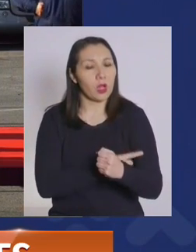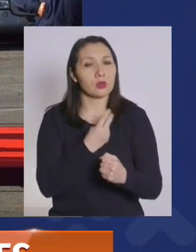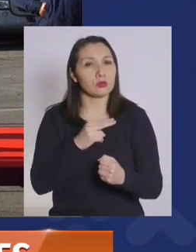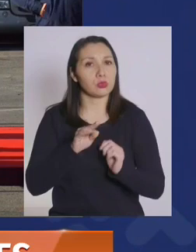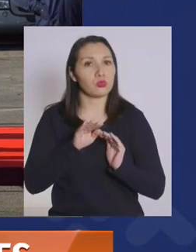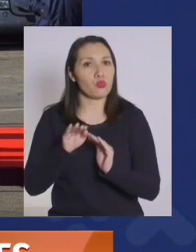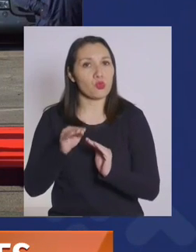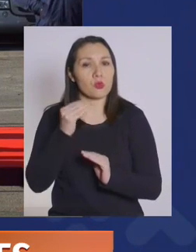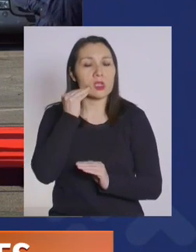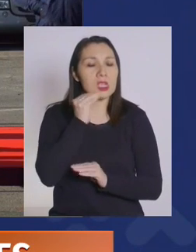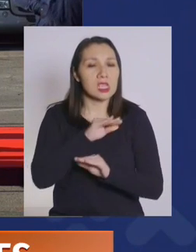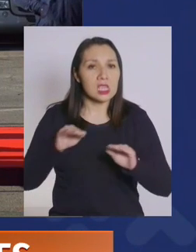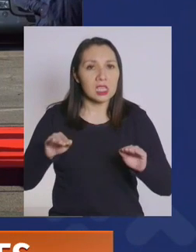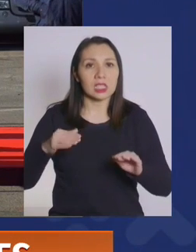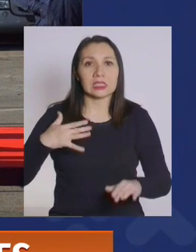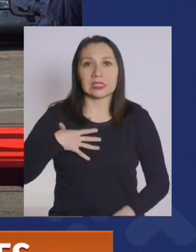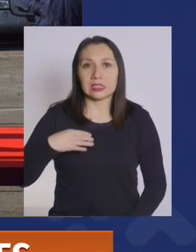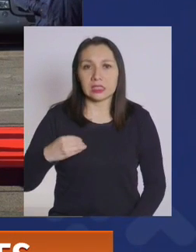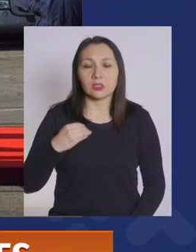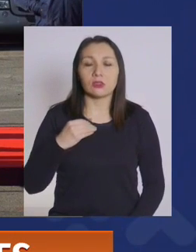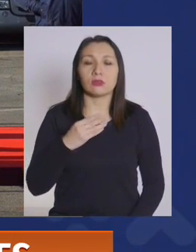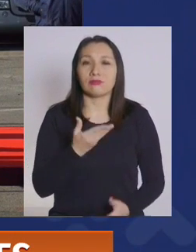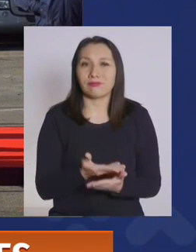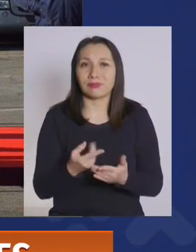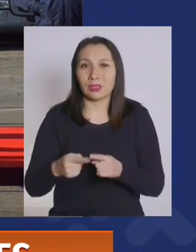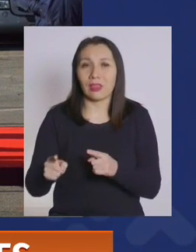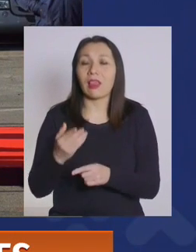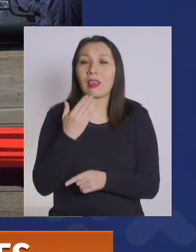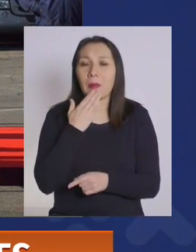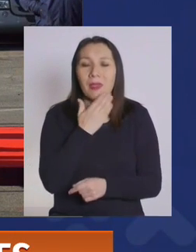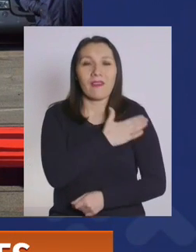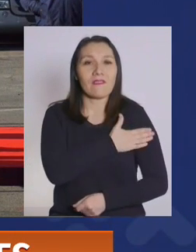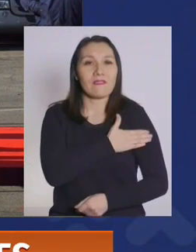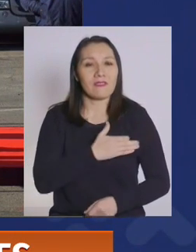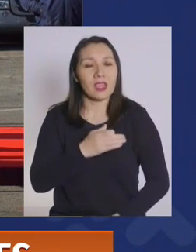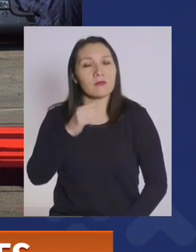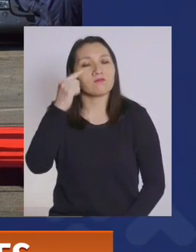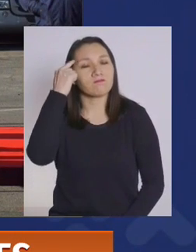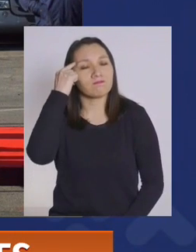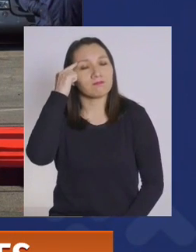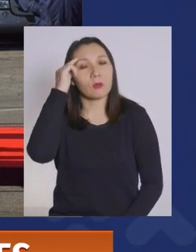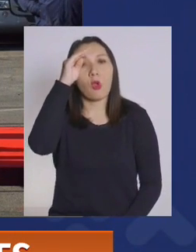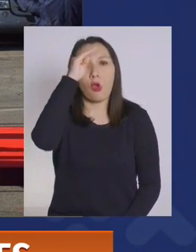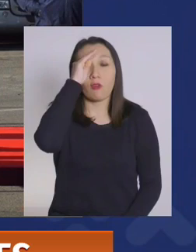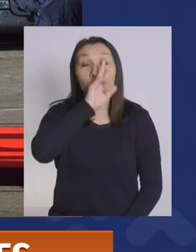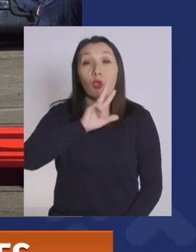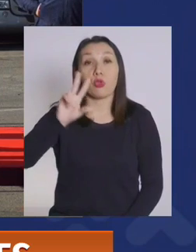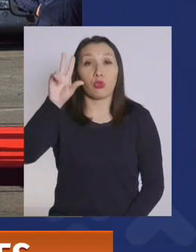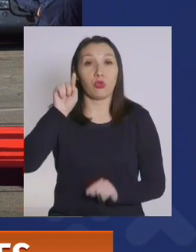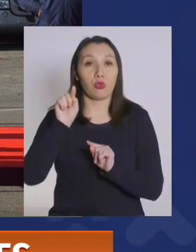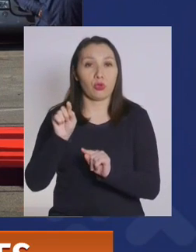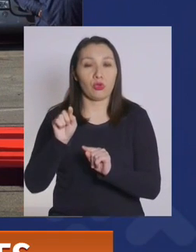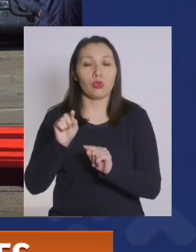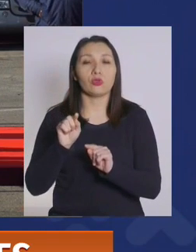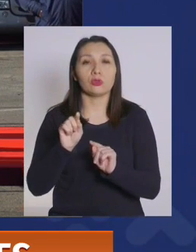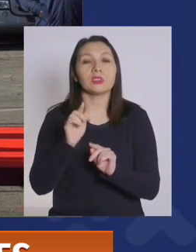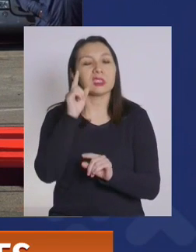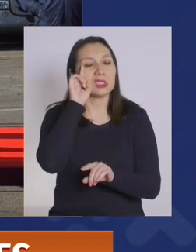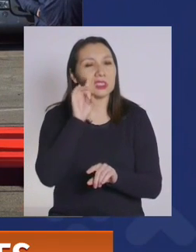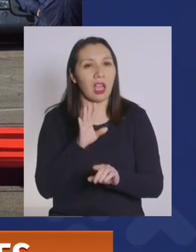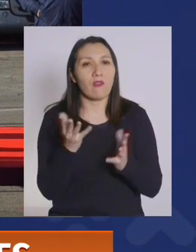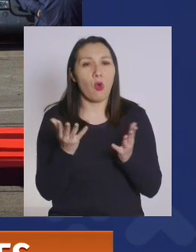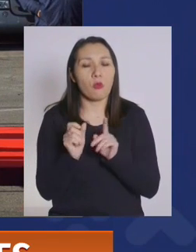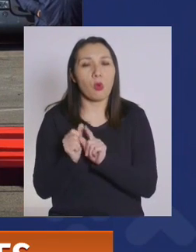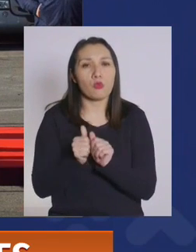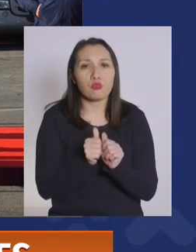hijos, por sus nietos, y tener fe y confianza en que Dios la va a saber